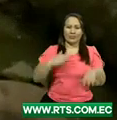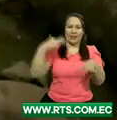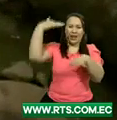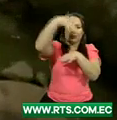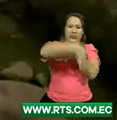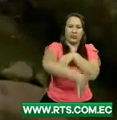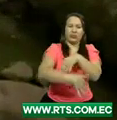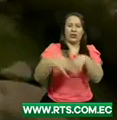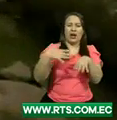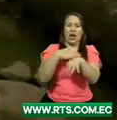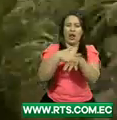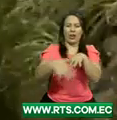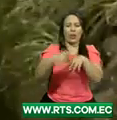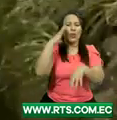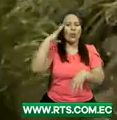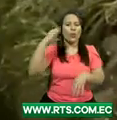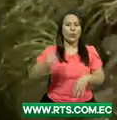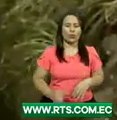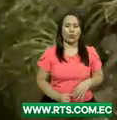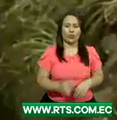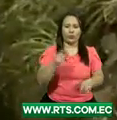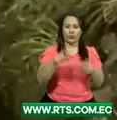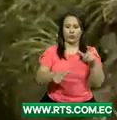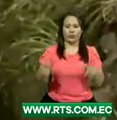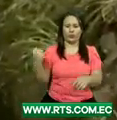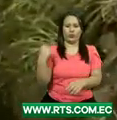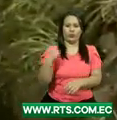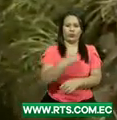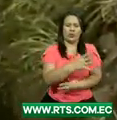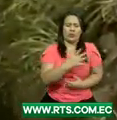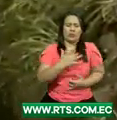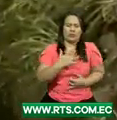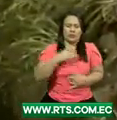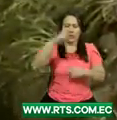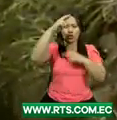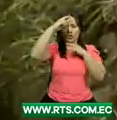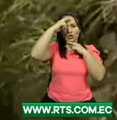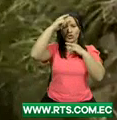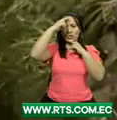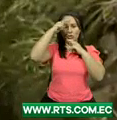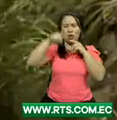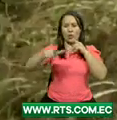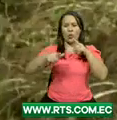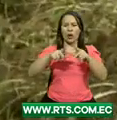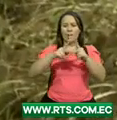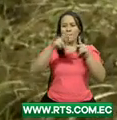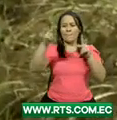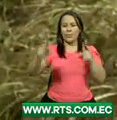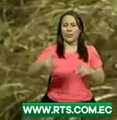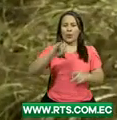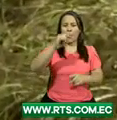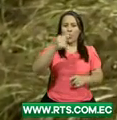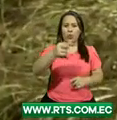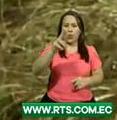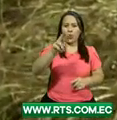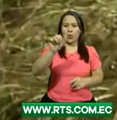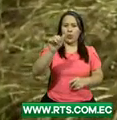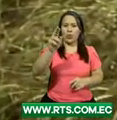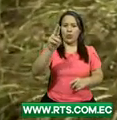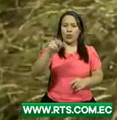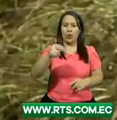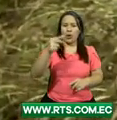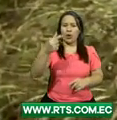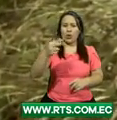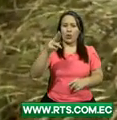río huancabamba para el vehículo donde viajaban dos jóvenes este lamentable hecho ocurrió en el puente de wang el 8 vía panamericana norte a la una de la mañana